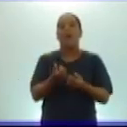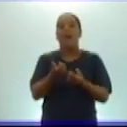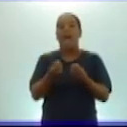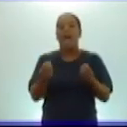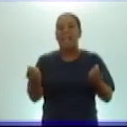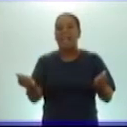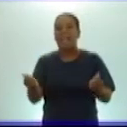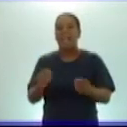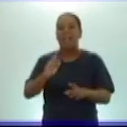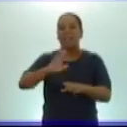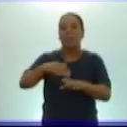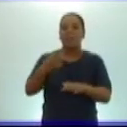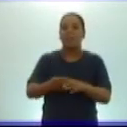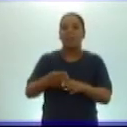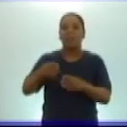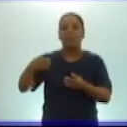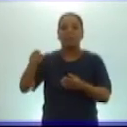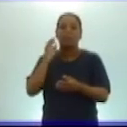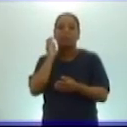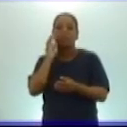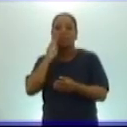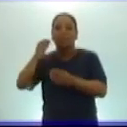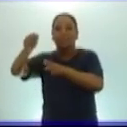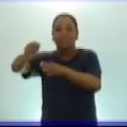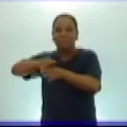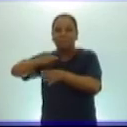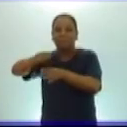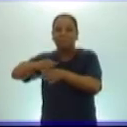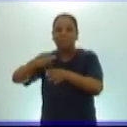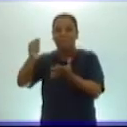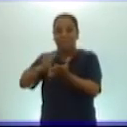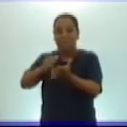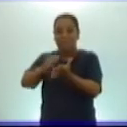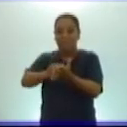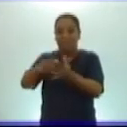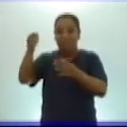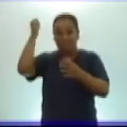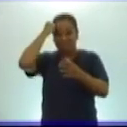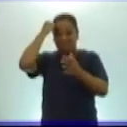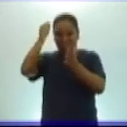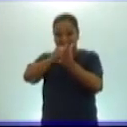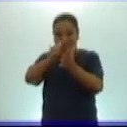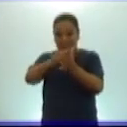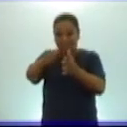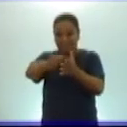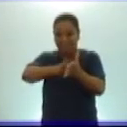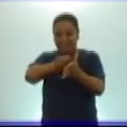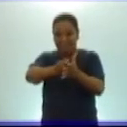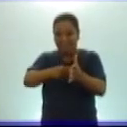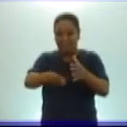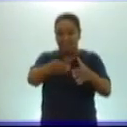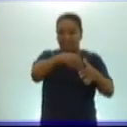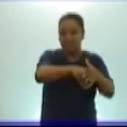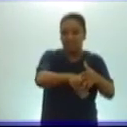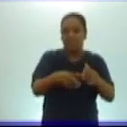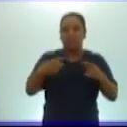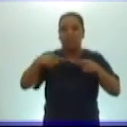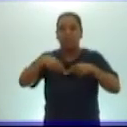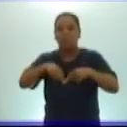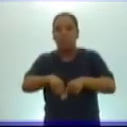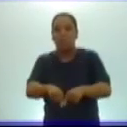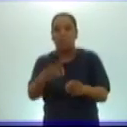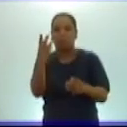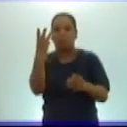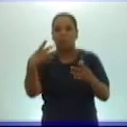como ustedes lo conocen. Van a describir lo ocurrido y van a separar ustedes, si tienen estos componentes, pueden hacer